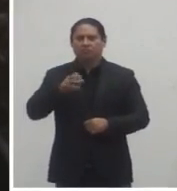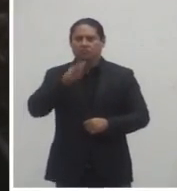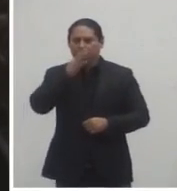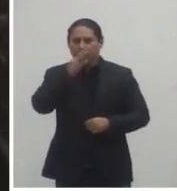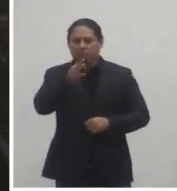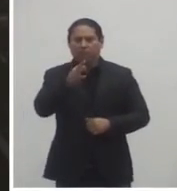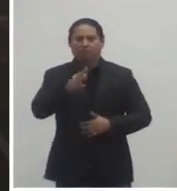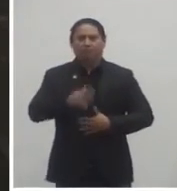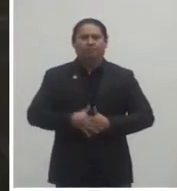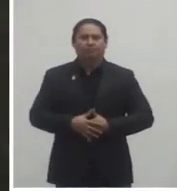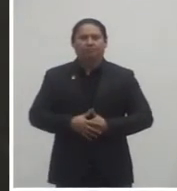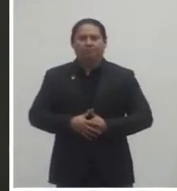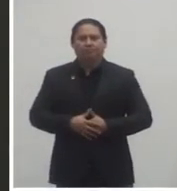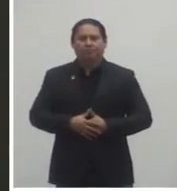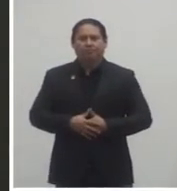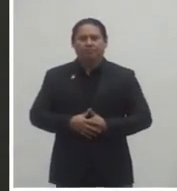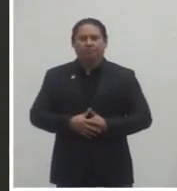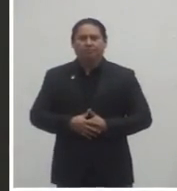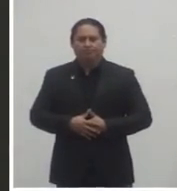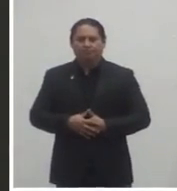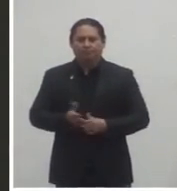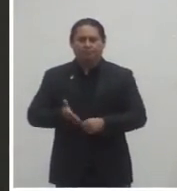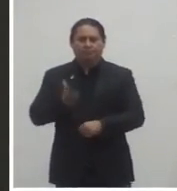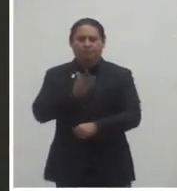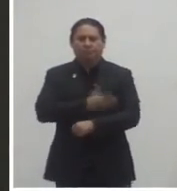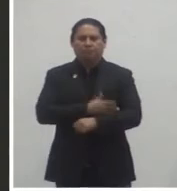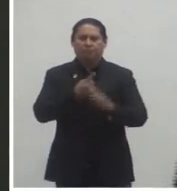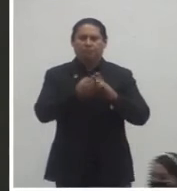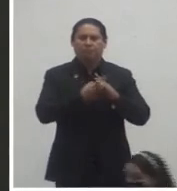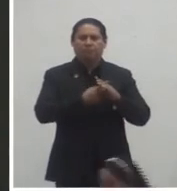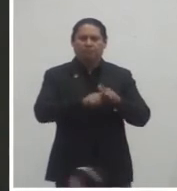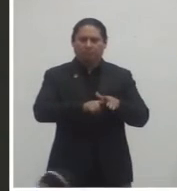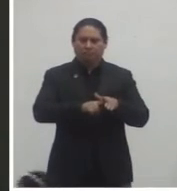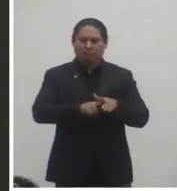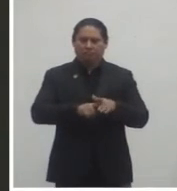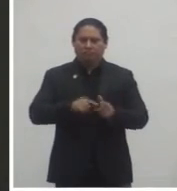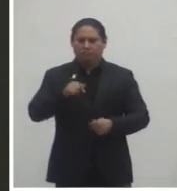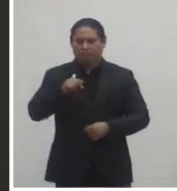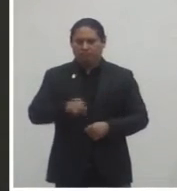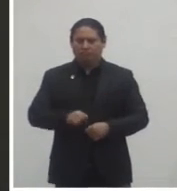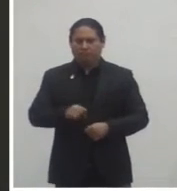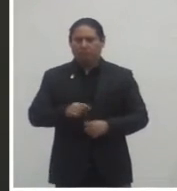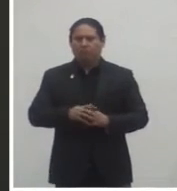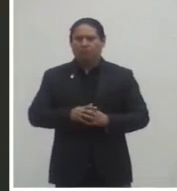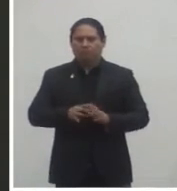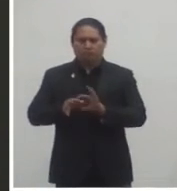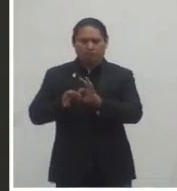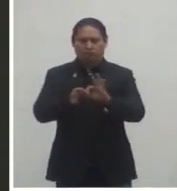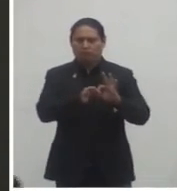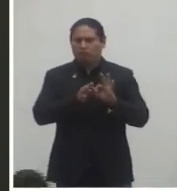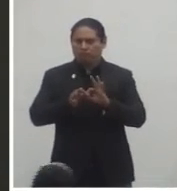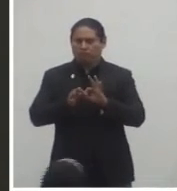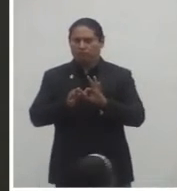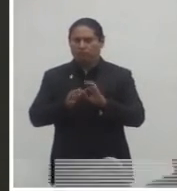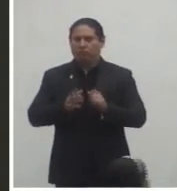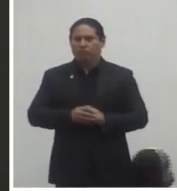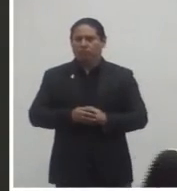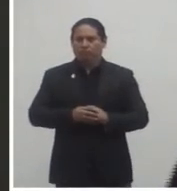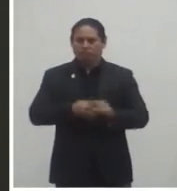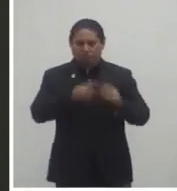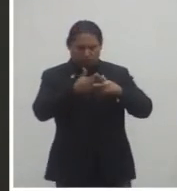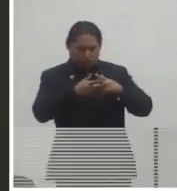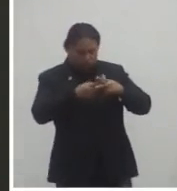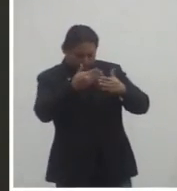ratifica. Antes de iniciar este ejercicio de colaboración mutuo, las cifras de